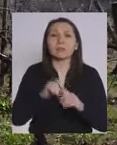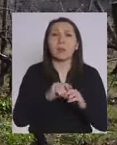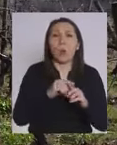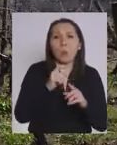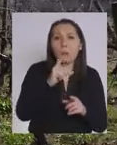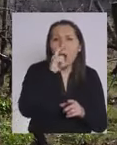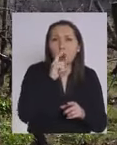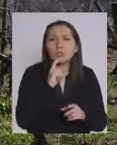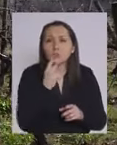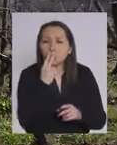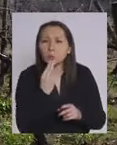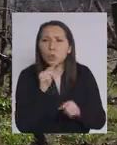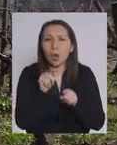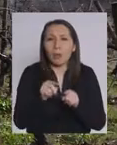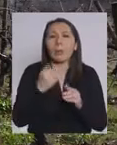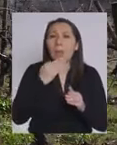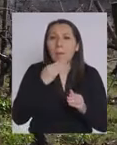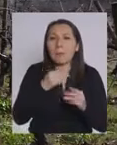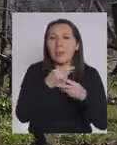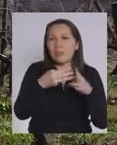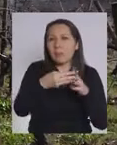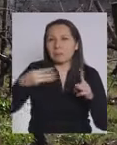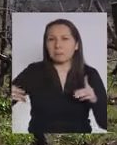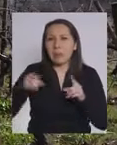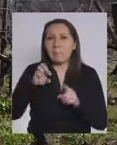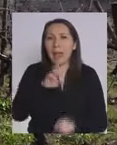cómo van esos proyectos gracias